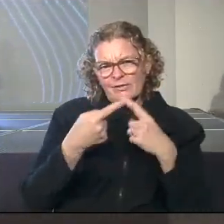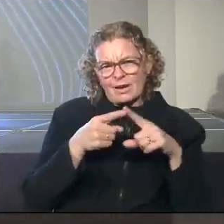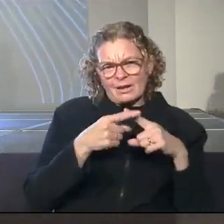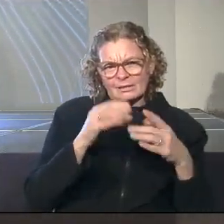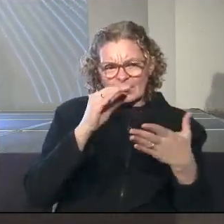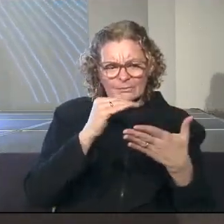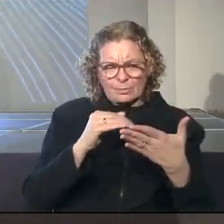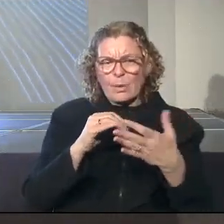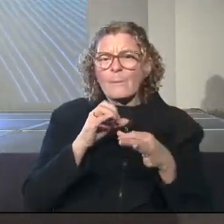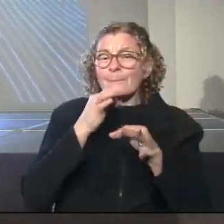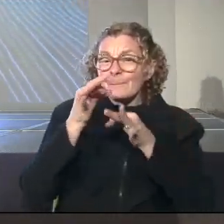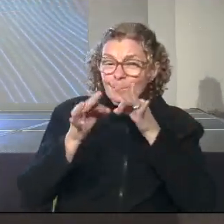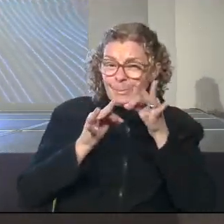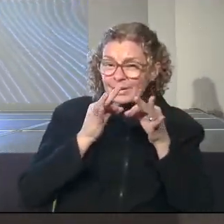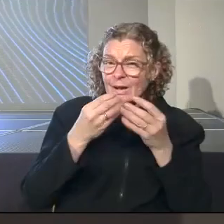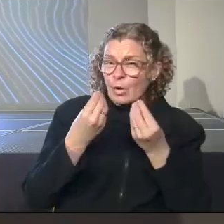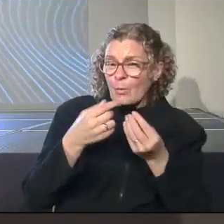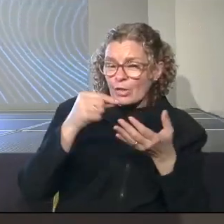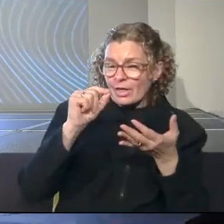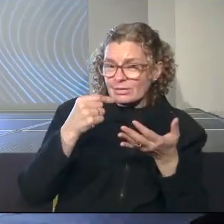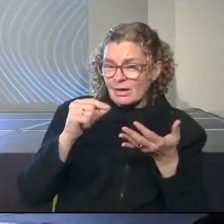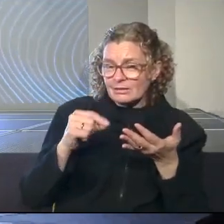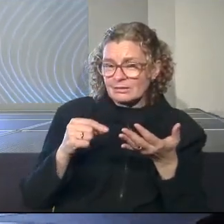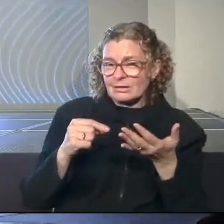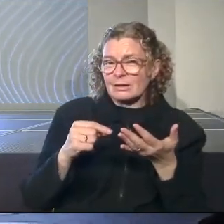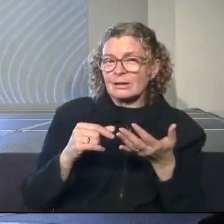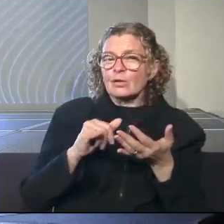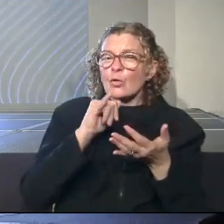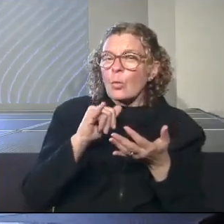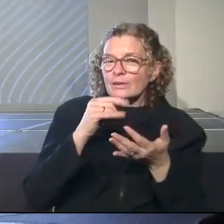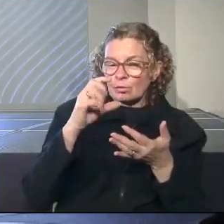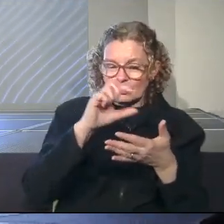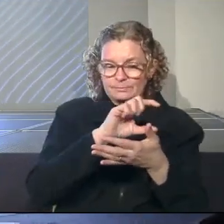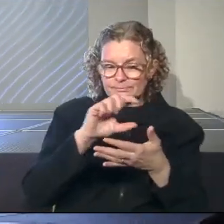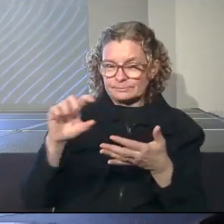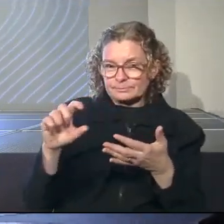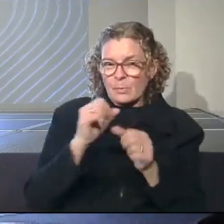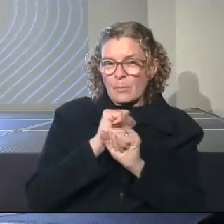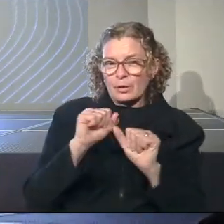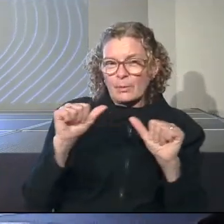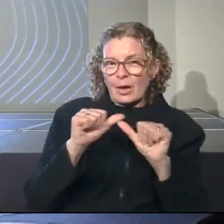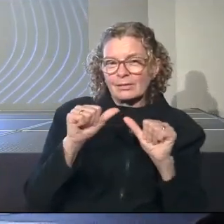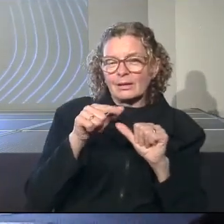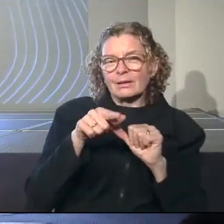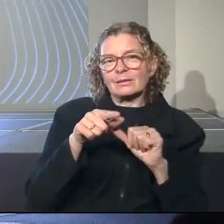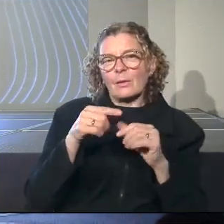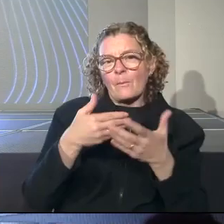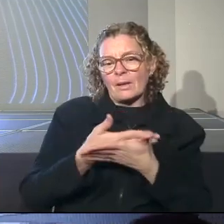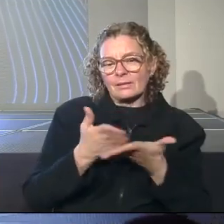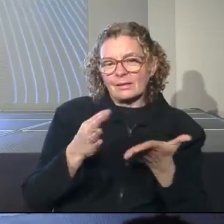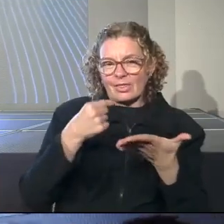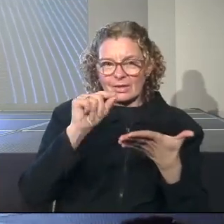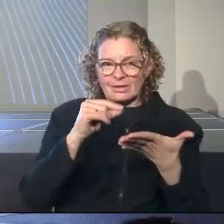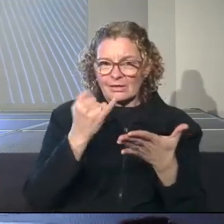donde podemos dar los detalles que querramos. La descripción es uno de esos espacios que podemos usar para poder ampliar mucho más